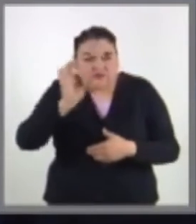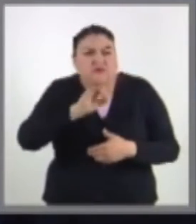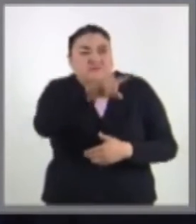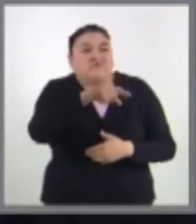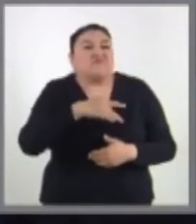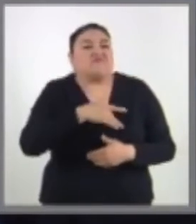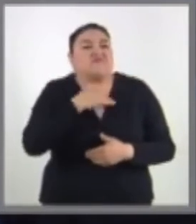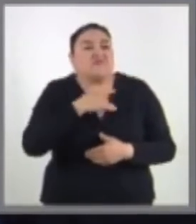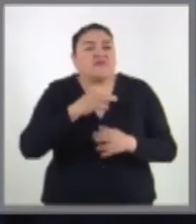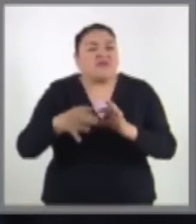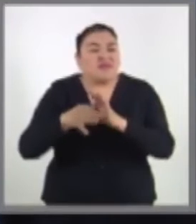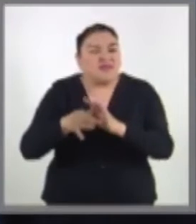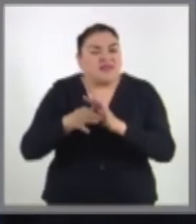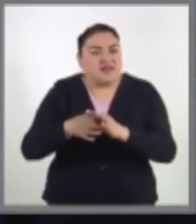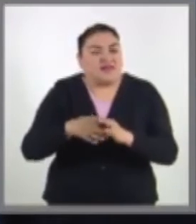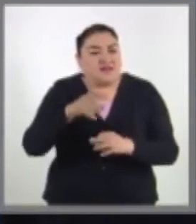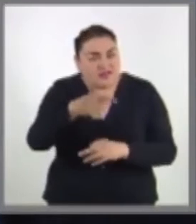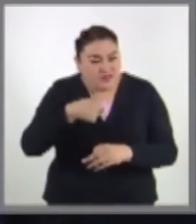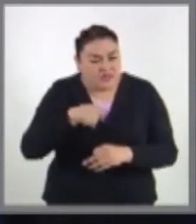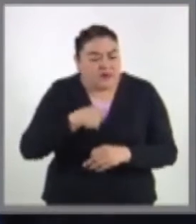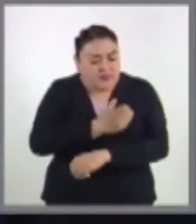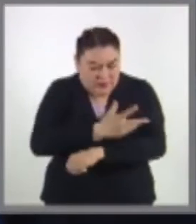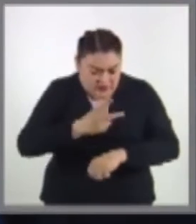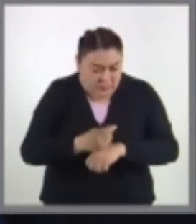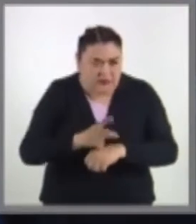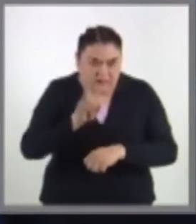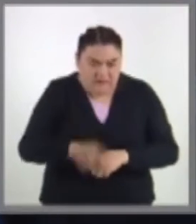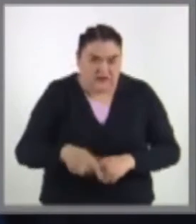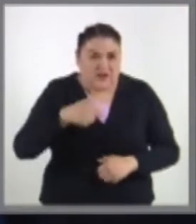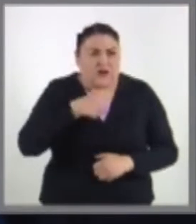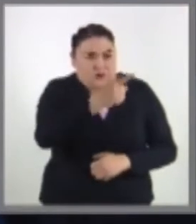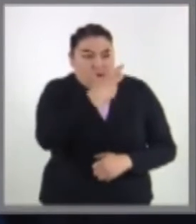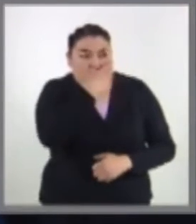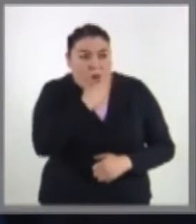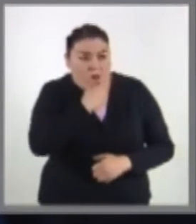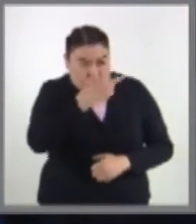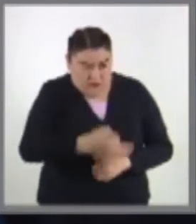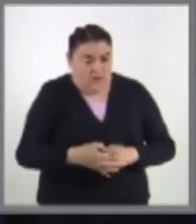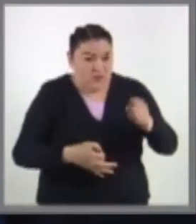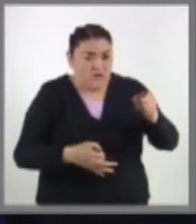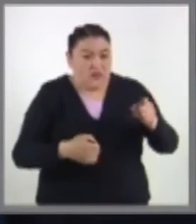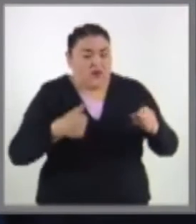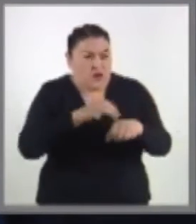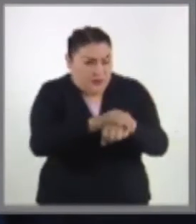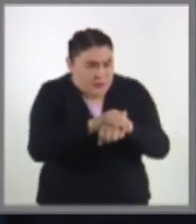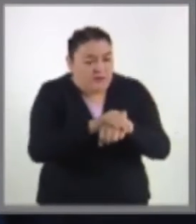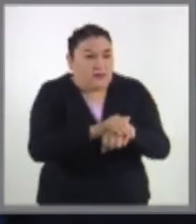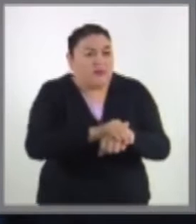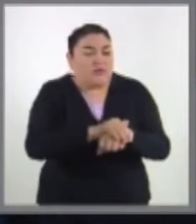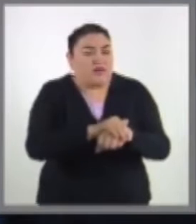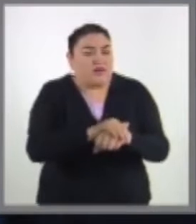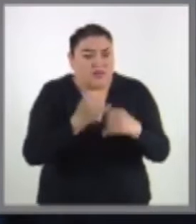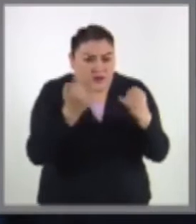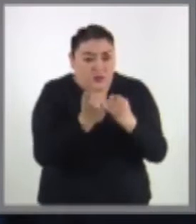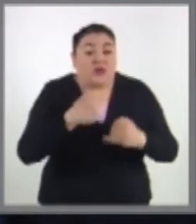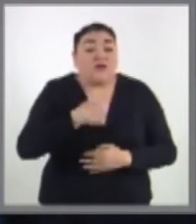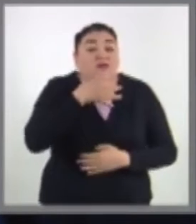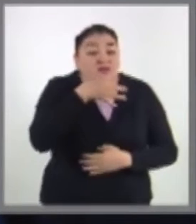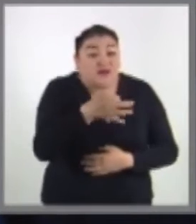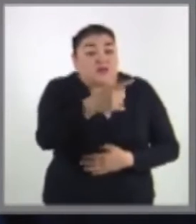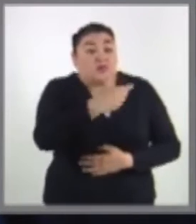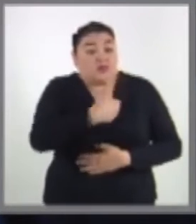me unió una gran amistad, presidente. Se lo voy a decir como hombre, se lo voy a decir como amigo y se lo voy a decir también como